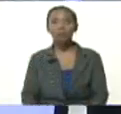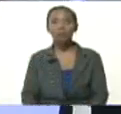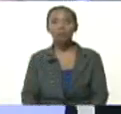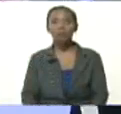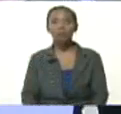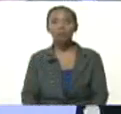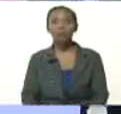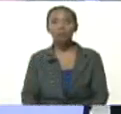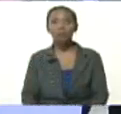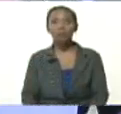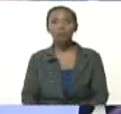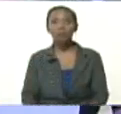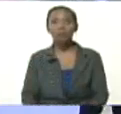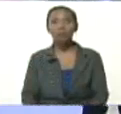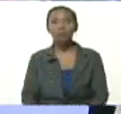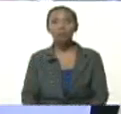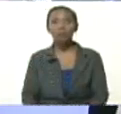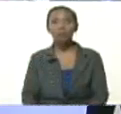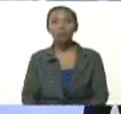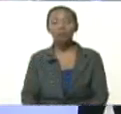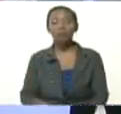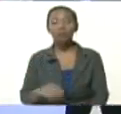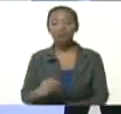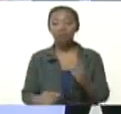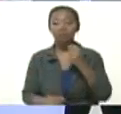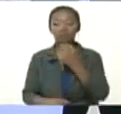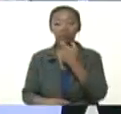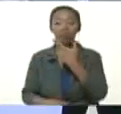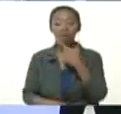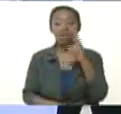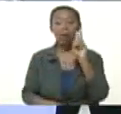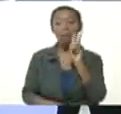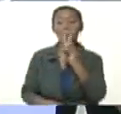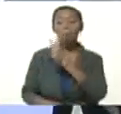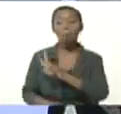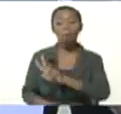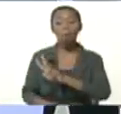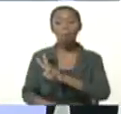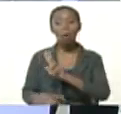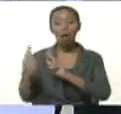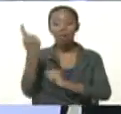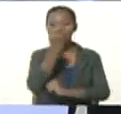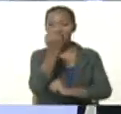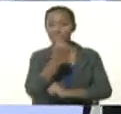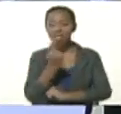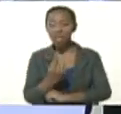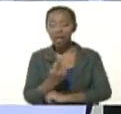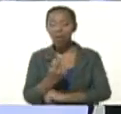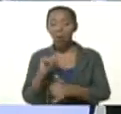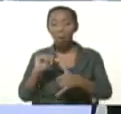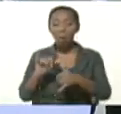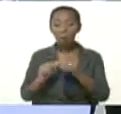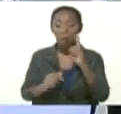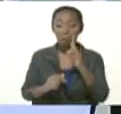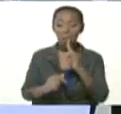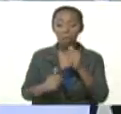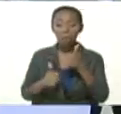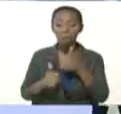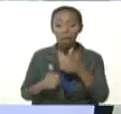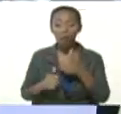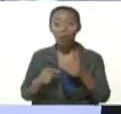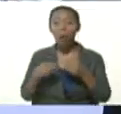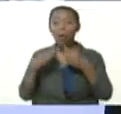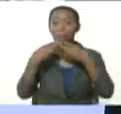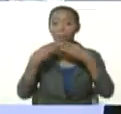Exchange. Así mismo, presidente. Muy bonita, inclusive el diseño gráfico, Una